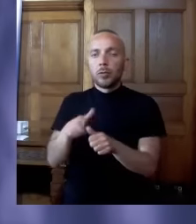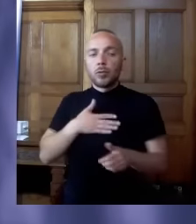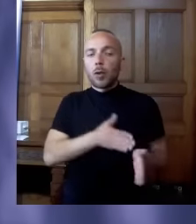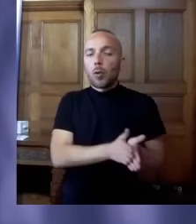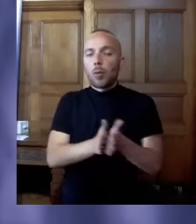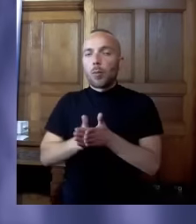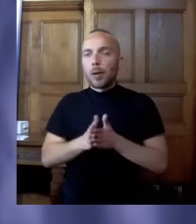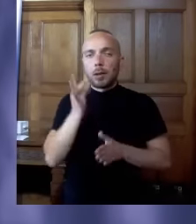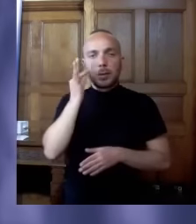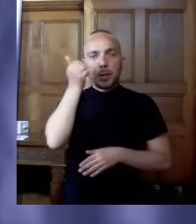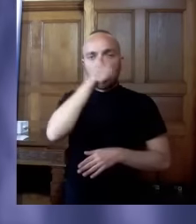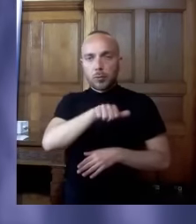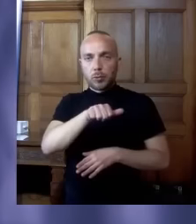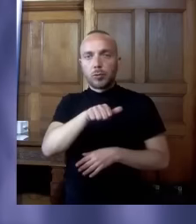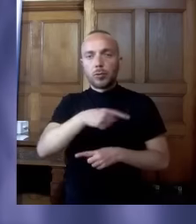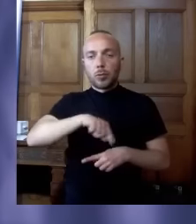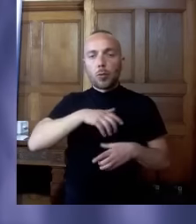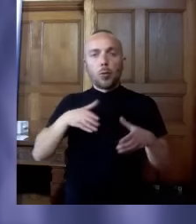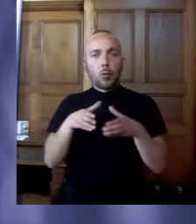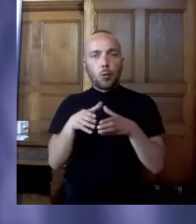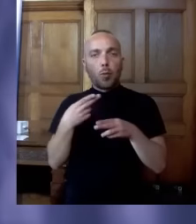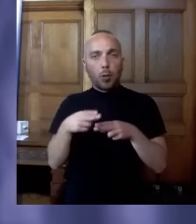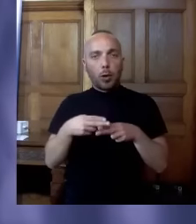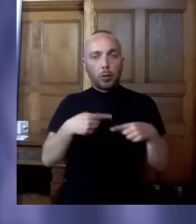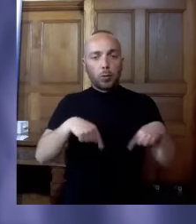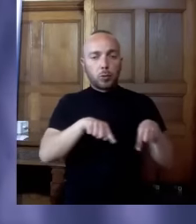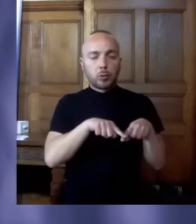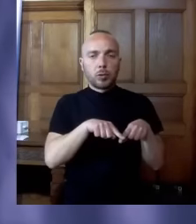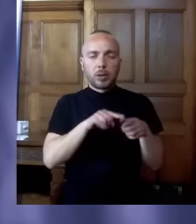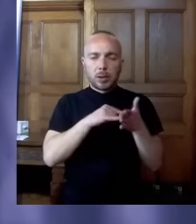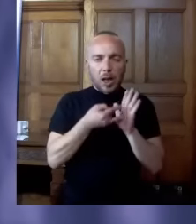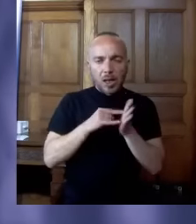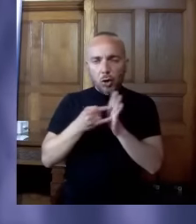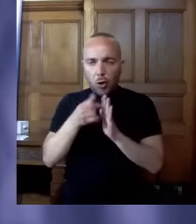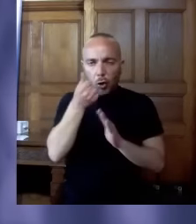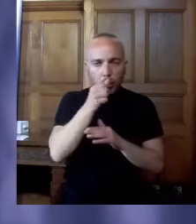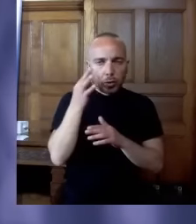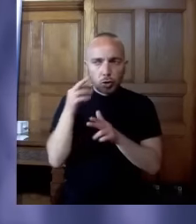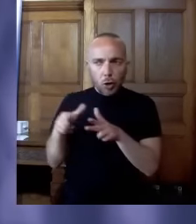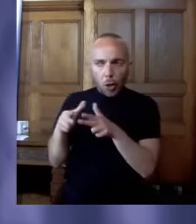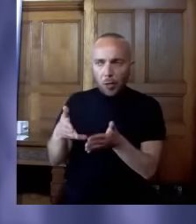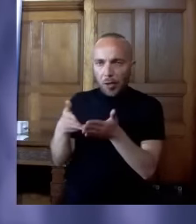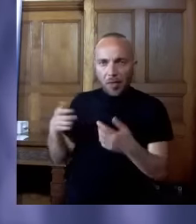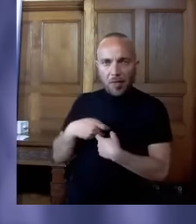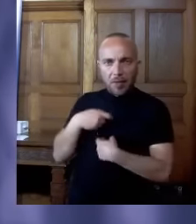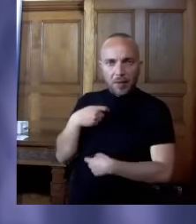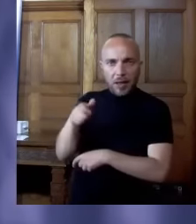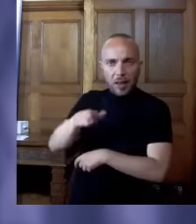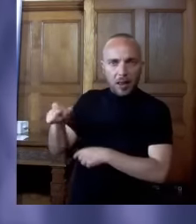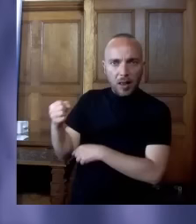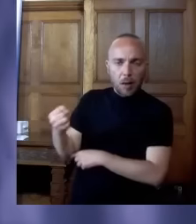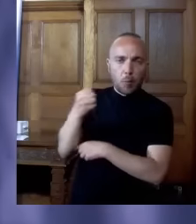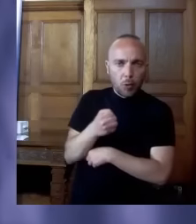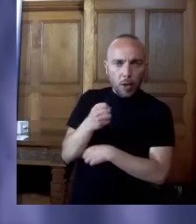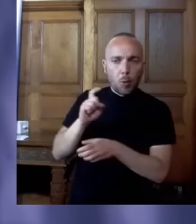compañeras y mis compañeros en el grupo parlamentario Los técnicos y las técnicas la sociedad civil que nos ha acompañado y la militancia en general